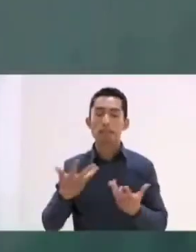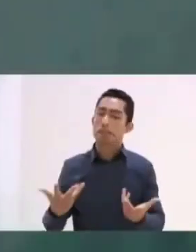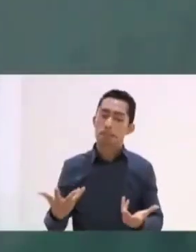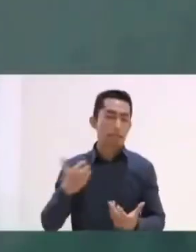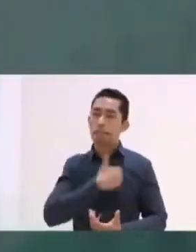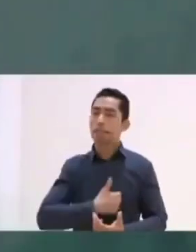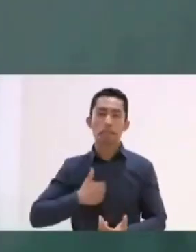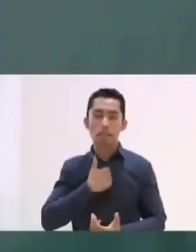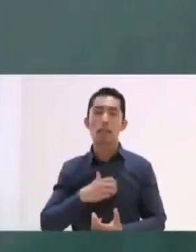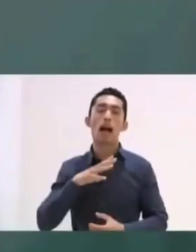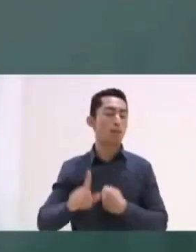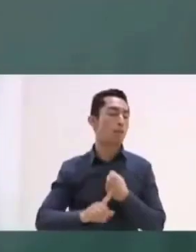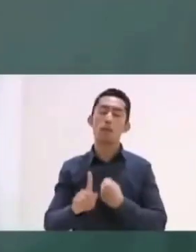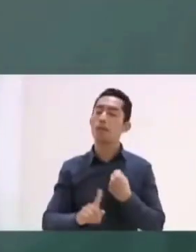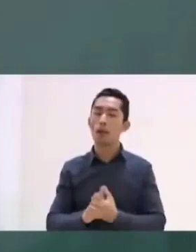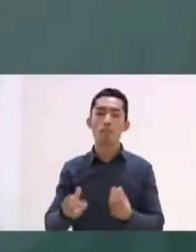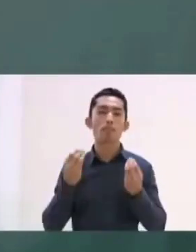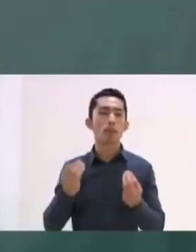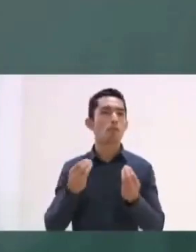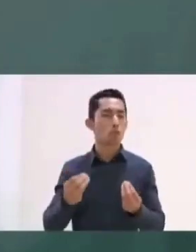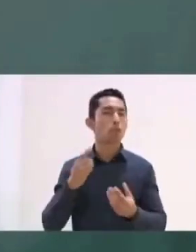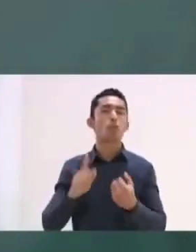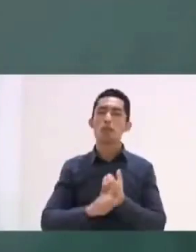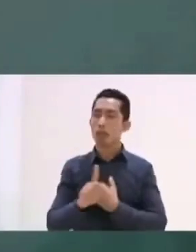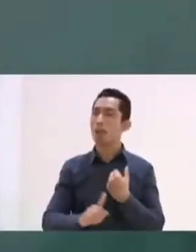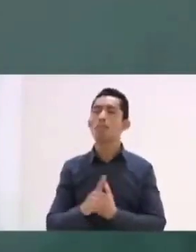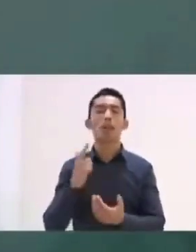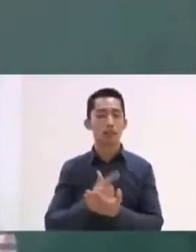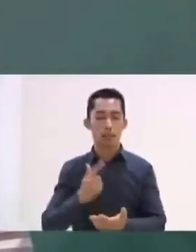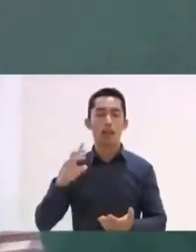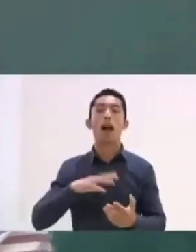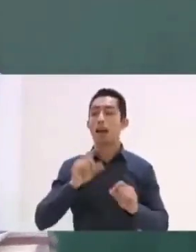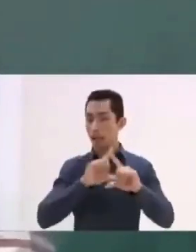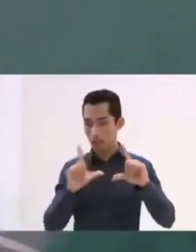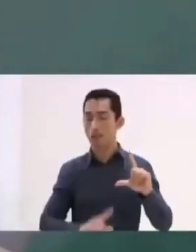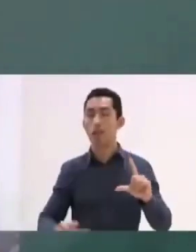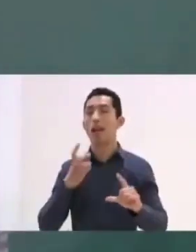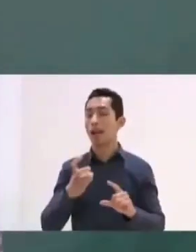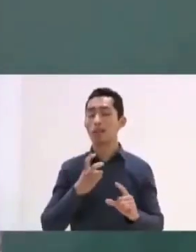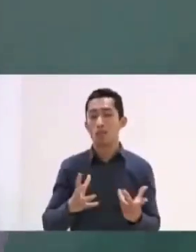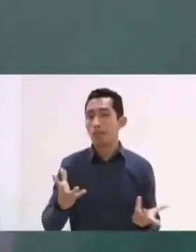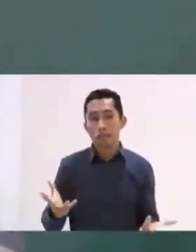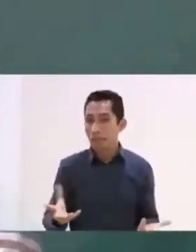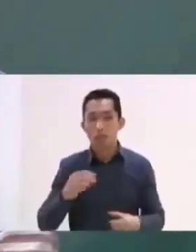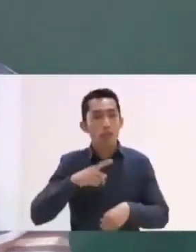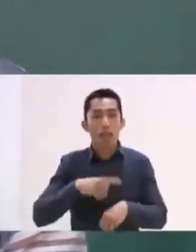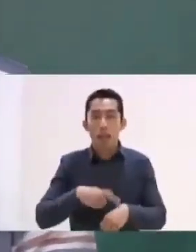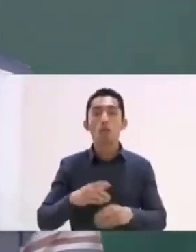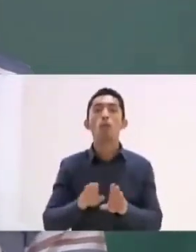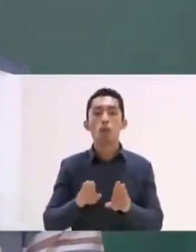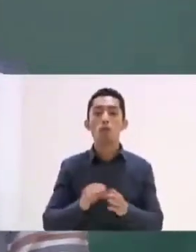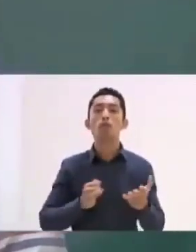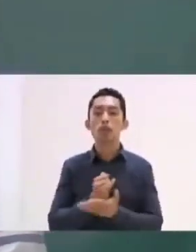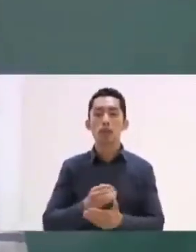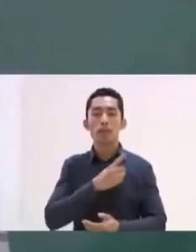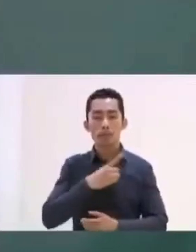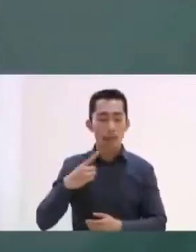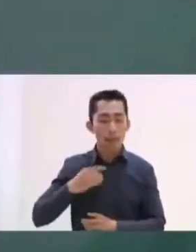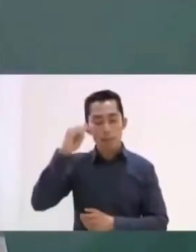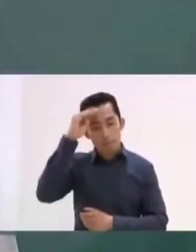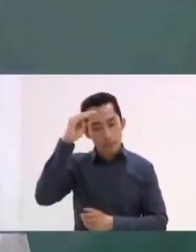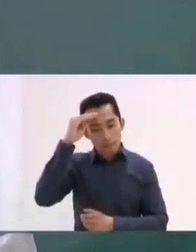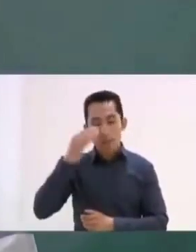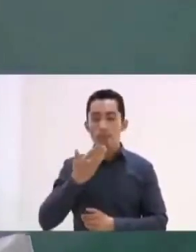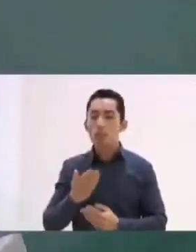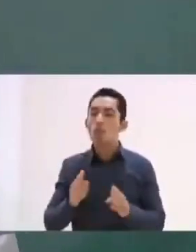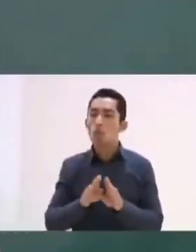hay muchos problemas, grandes y graves problemas nacionales, y hay que actuar pensando en